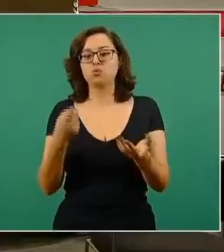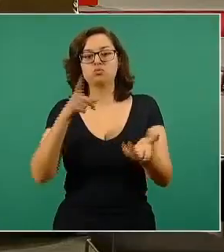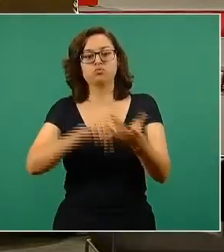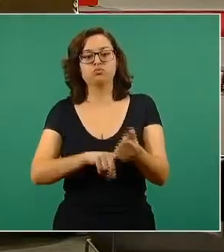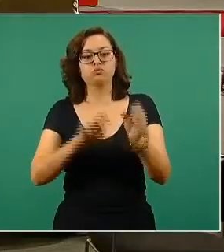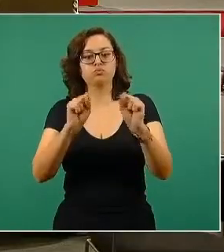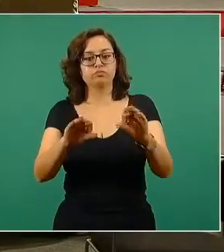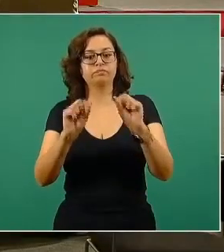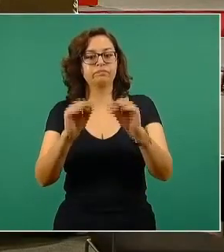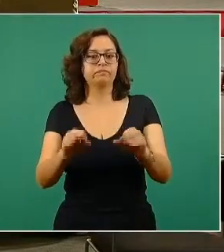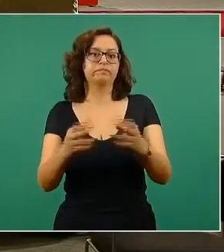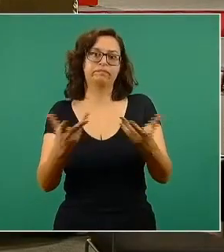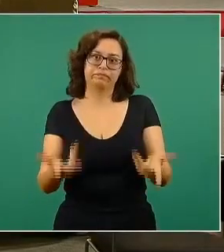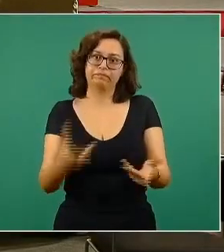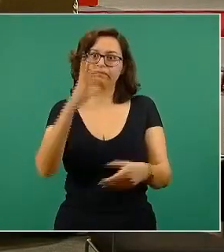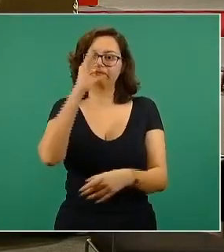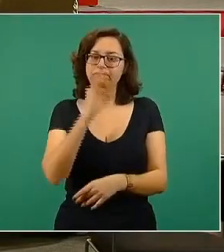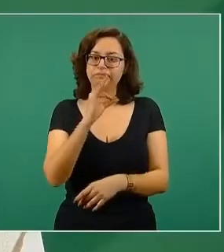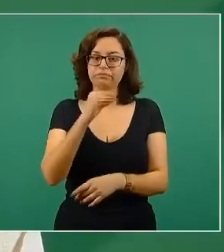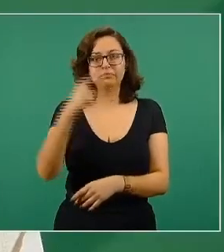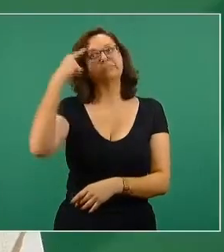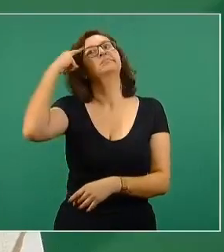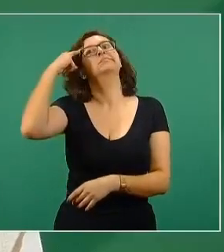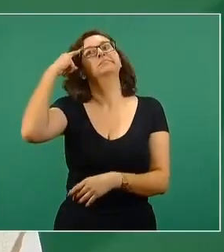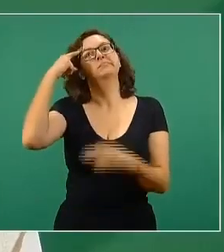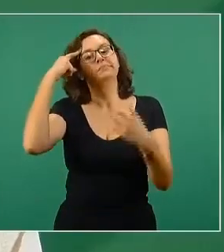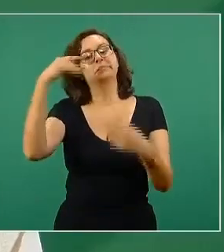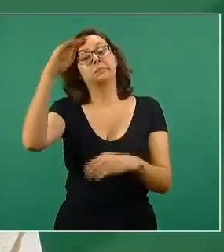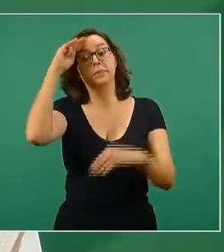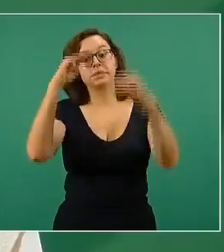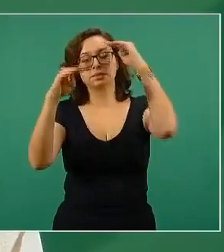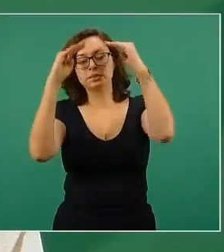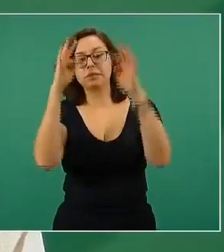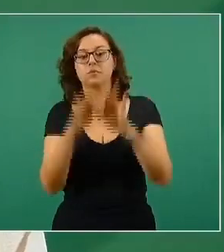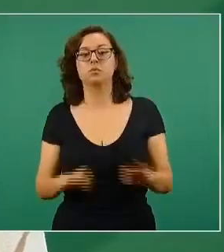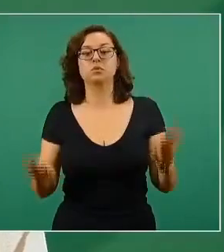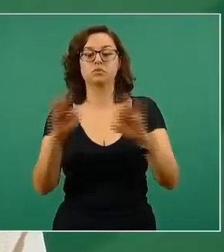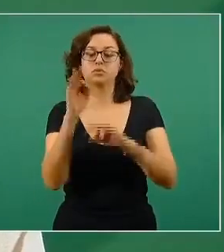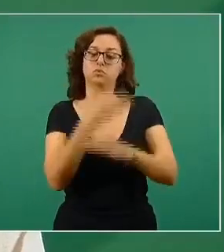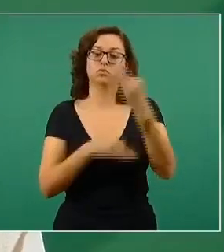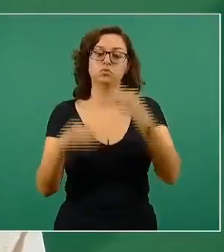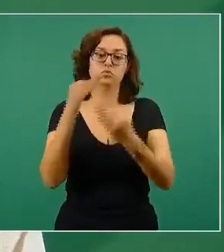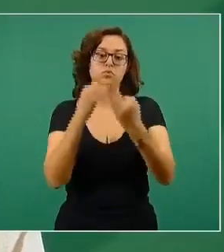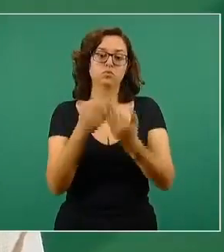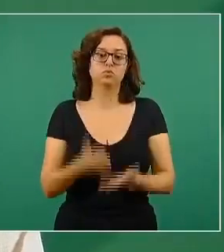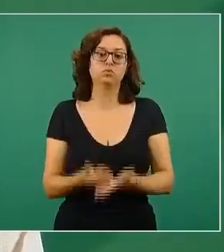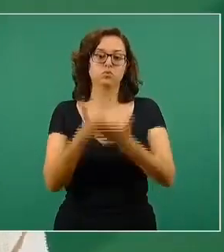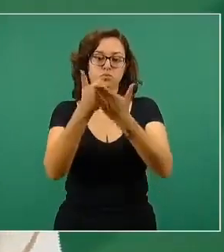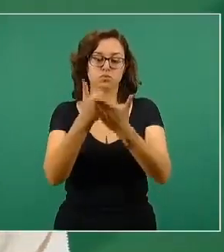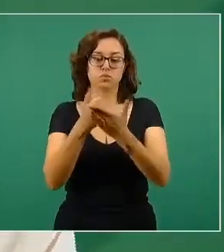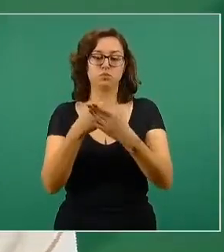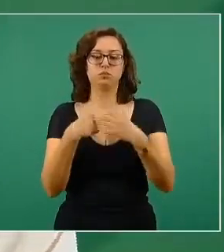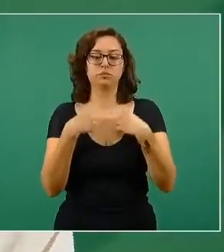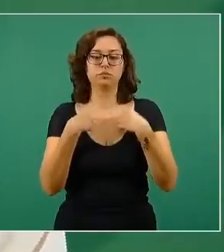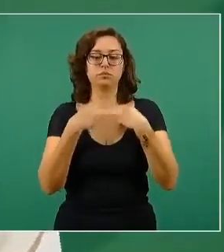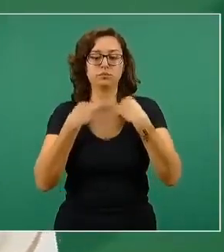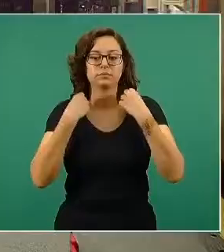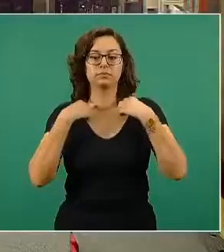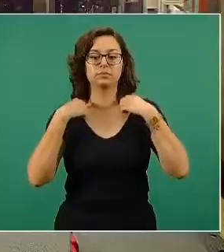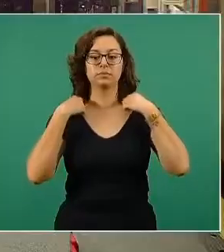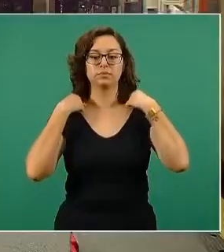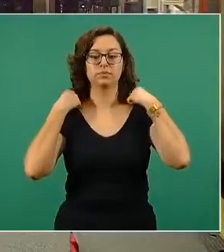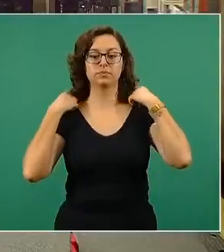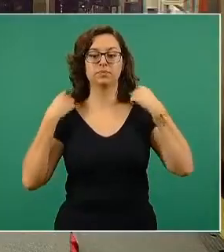dirige. Reflexiones sobre eso, por favor, contribuya al bien común. Gracias, Patricia. Natalia